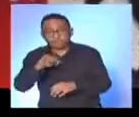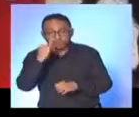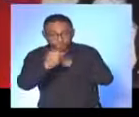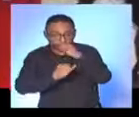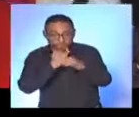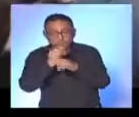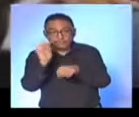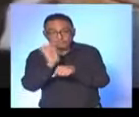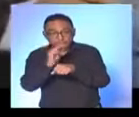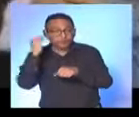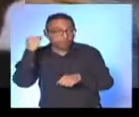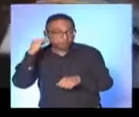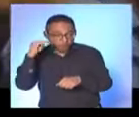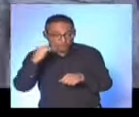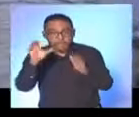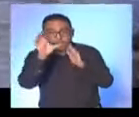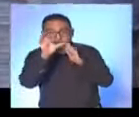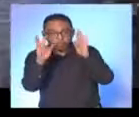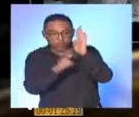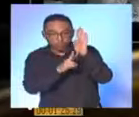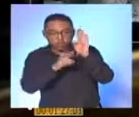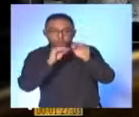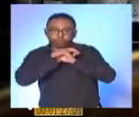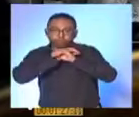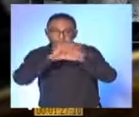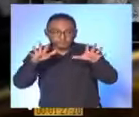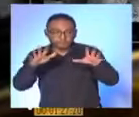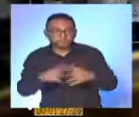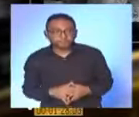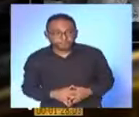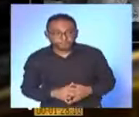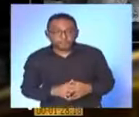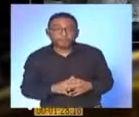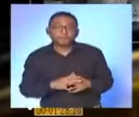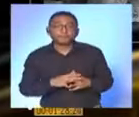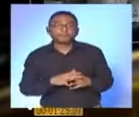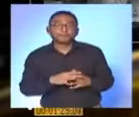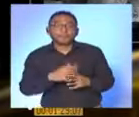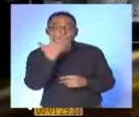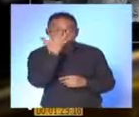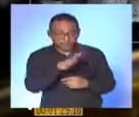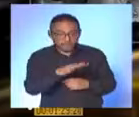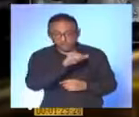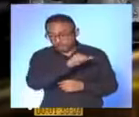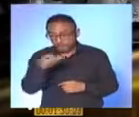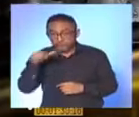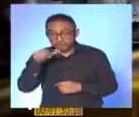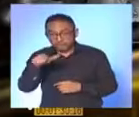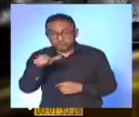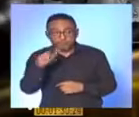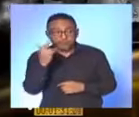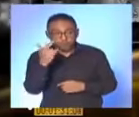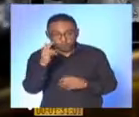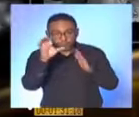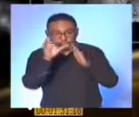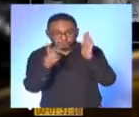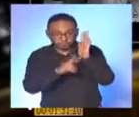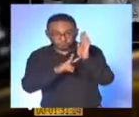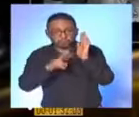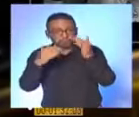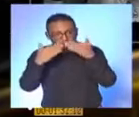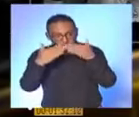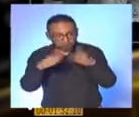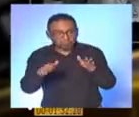de Cine de Morelia lanza la siguiente convocatoria. A partir del viernes y hasta el 17 de julio está abierta la convocatoria para